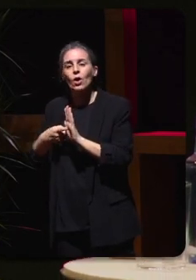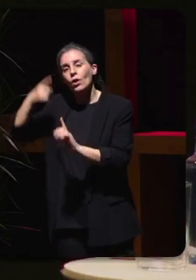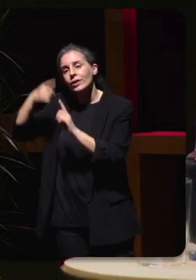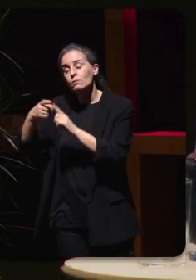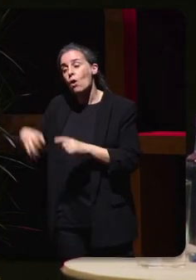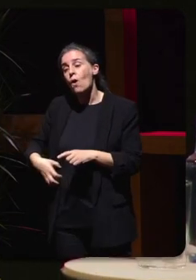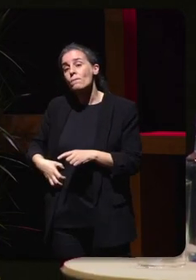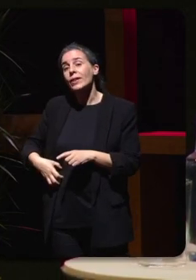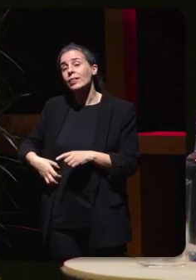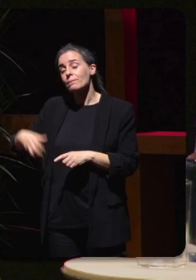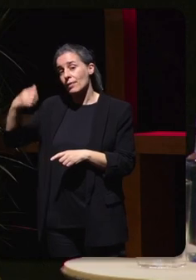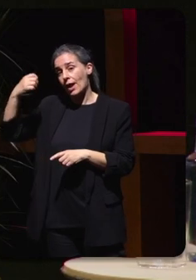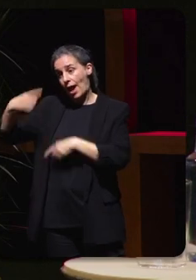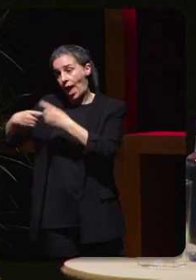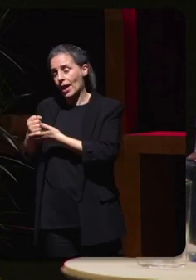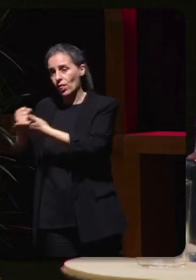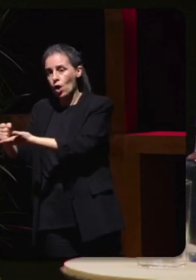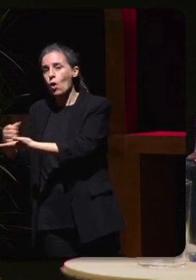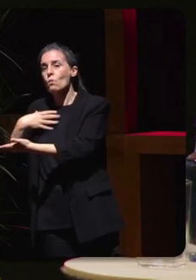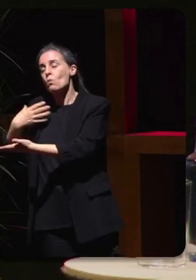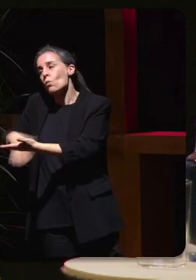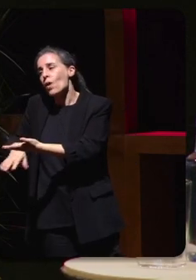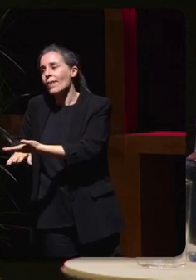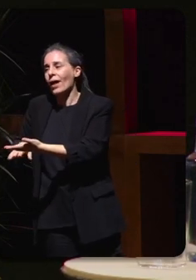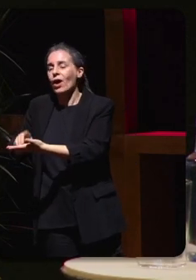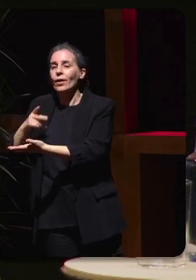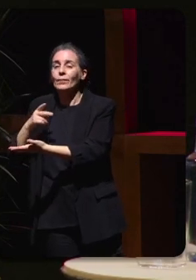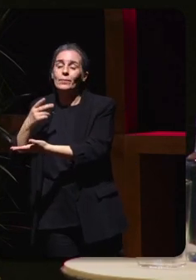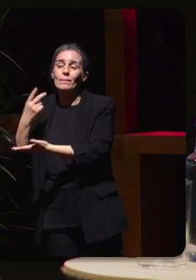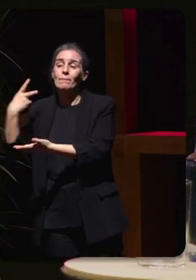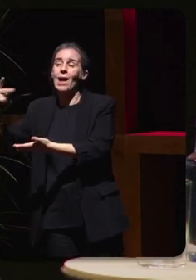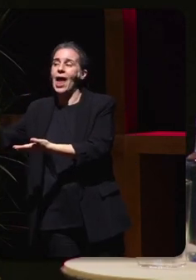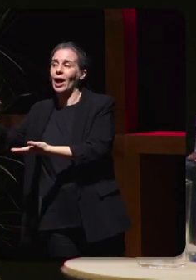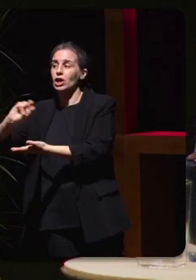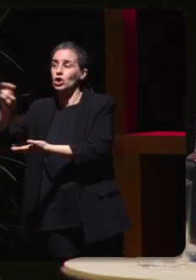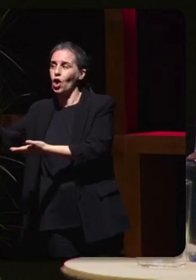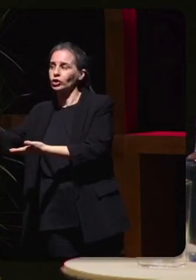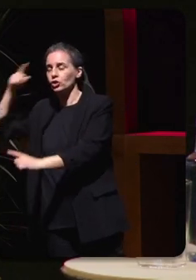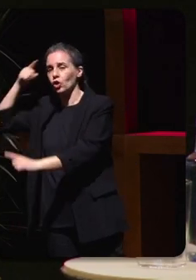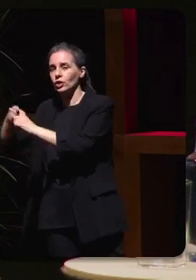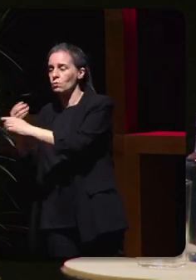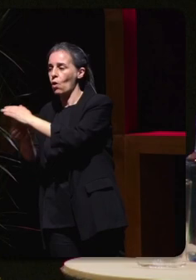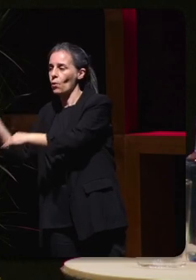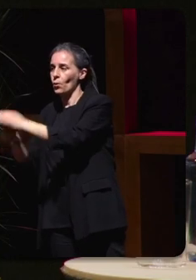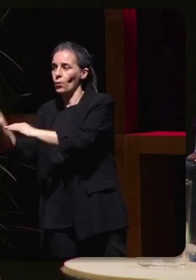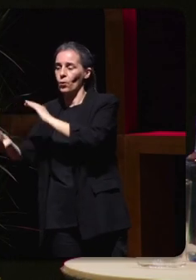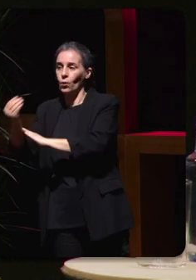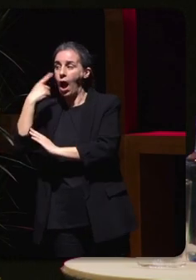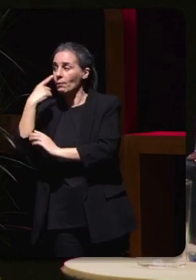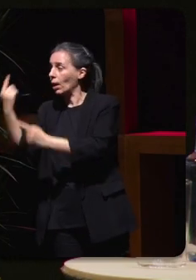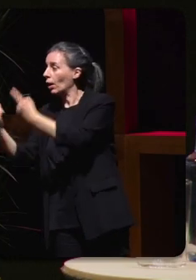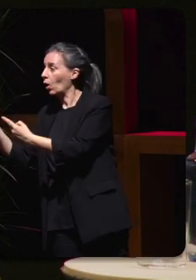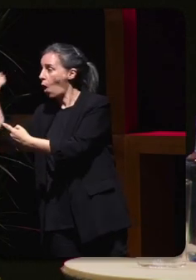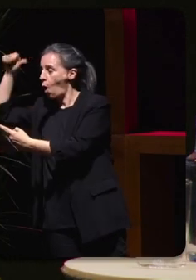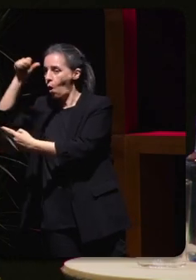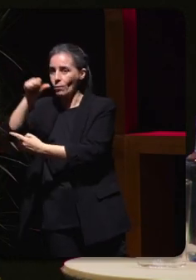príncipe heredero entonces pudiera tener varias concubinas con las que tener hijos para ver si salía algún varón. Y estuvo a punto de